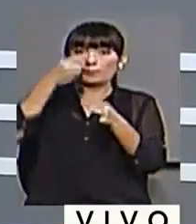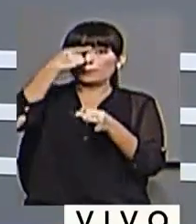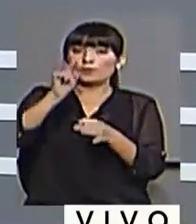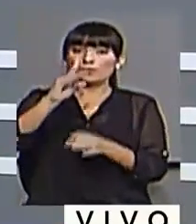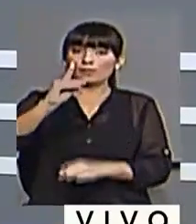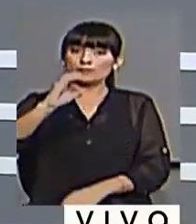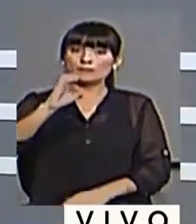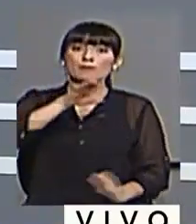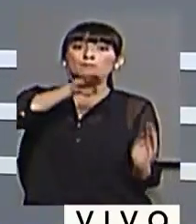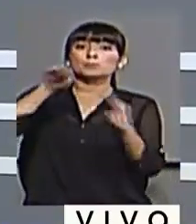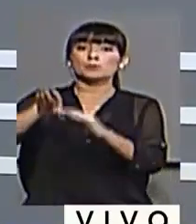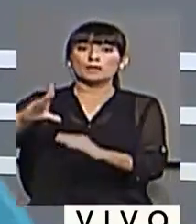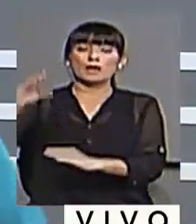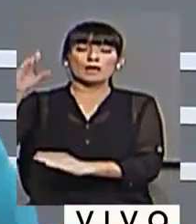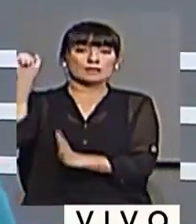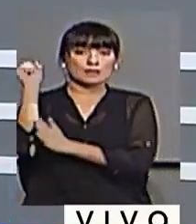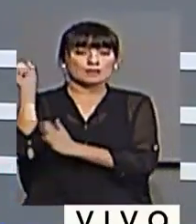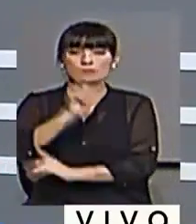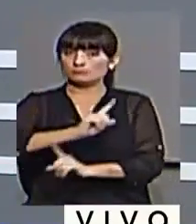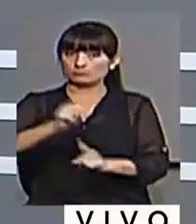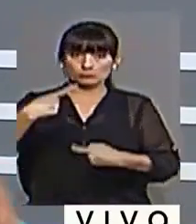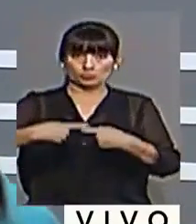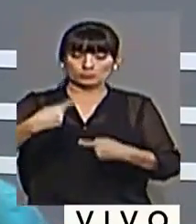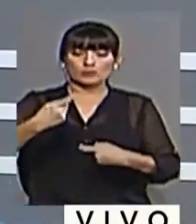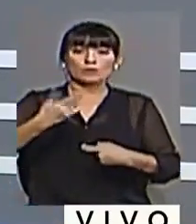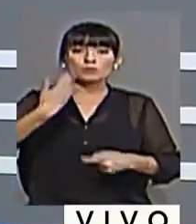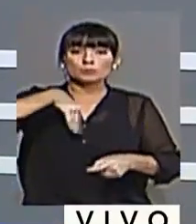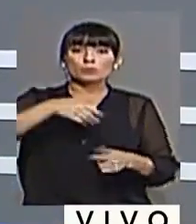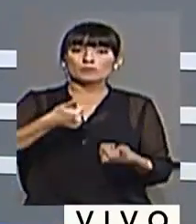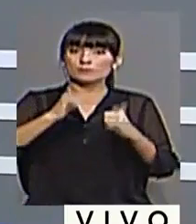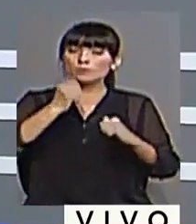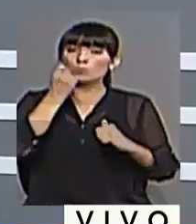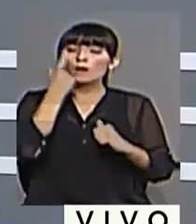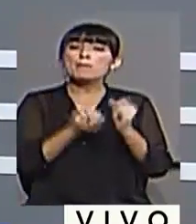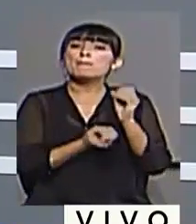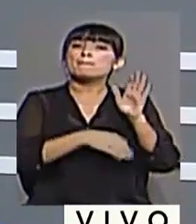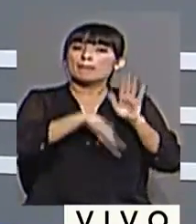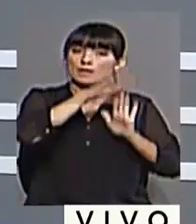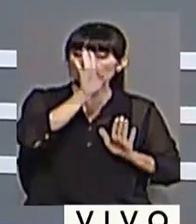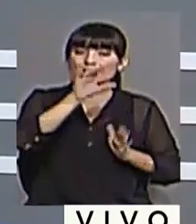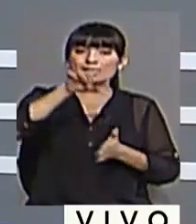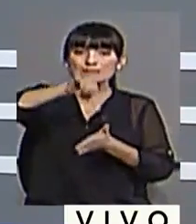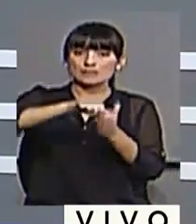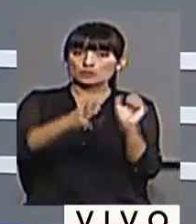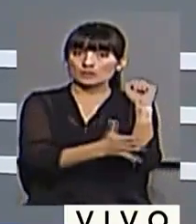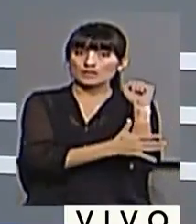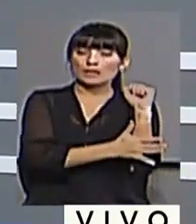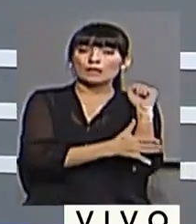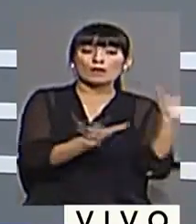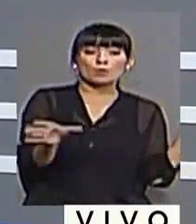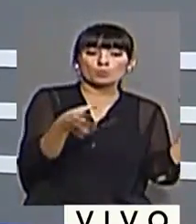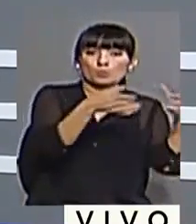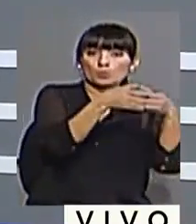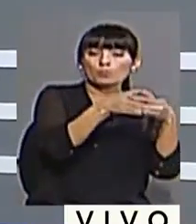derecha. Nuestra tarea es tener mayoría de centro-izquierda y ganar el gobierno en mayo. ¿Vota por la izquierda entonces? Porque